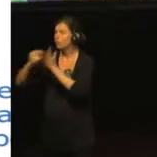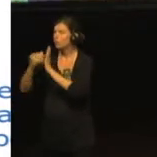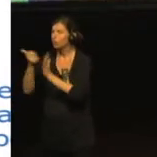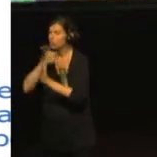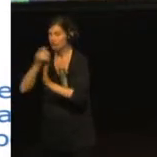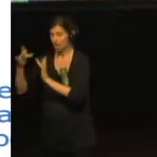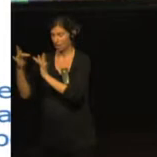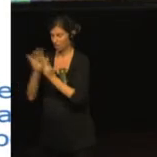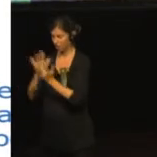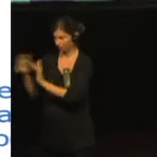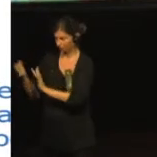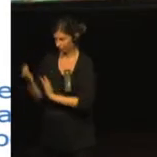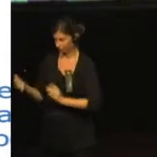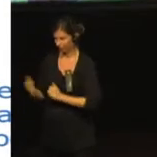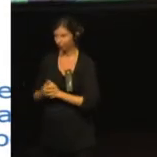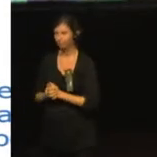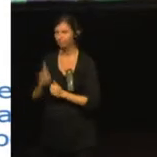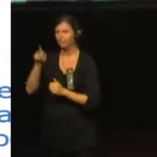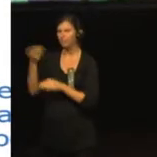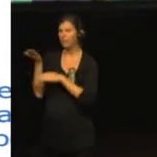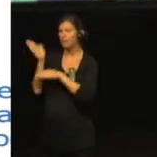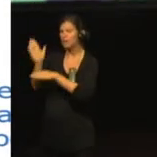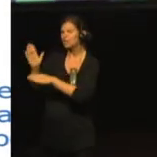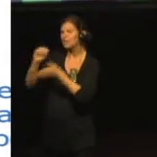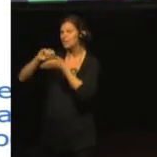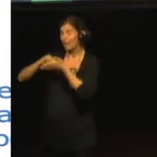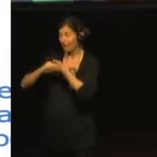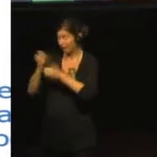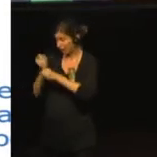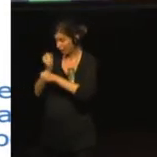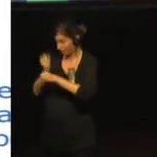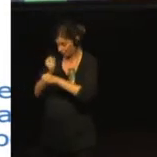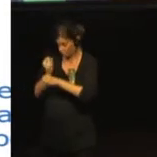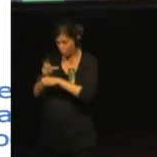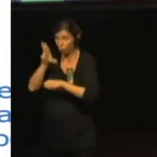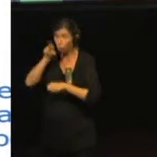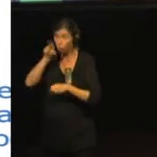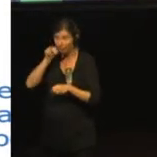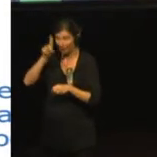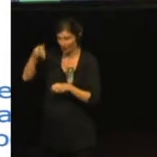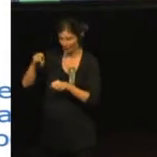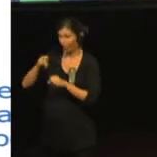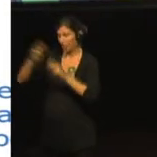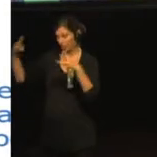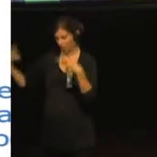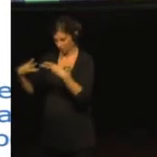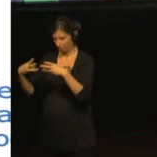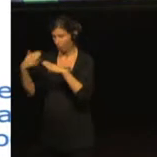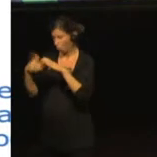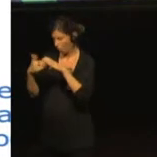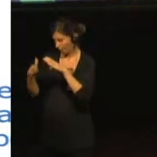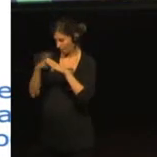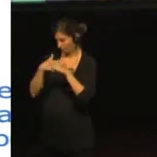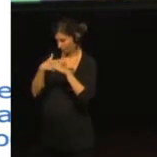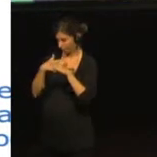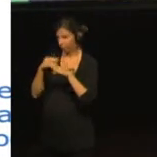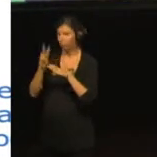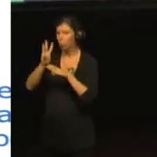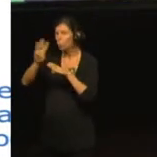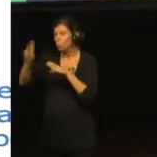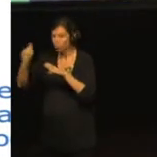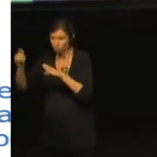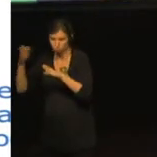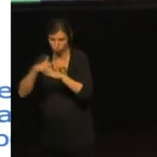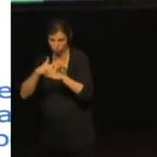nuestro trabajo a través de Twitter y nuestra página web, donde todo el mundo podía ir siguiendo el proceso que habíamos